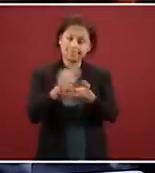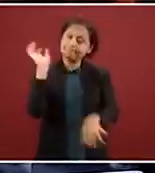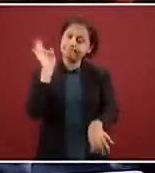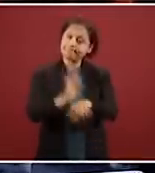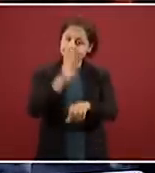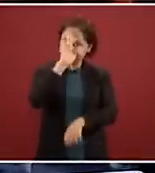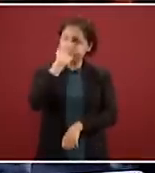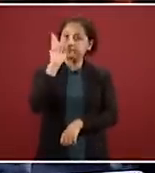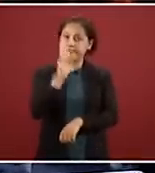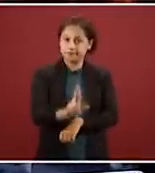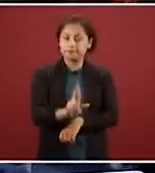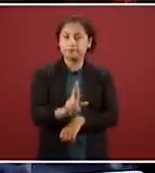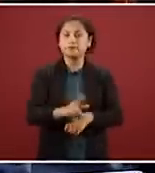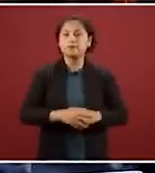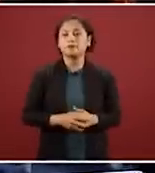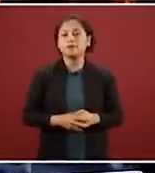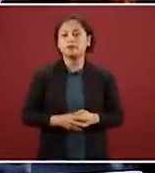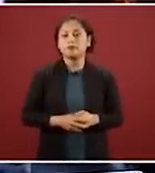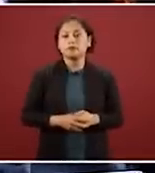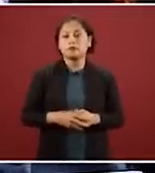como no se había visto